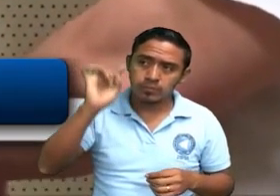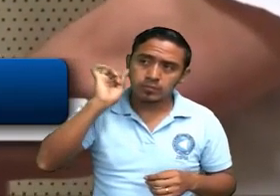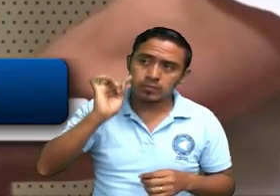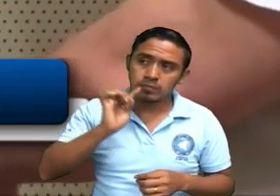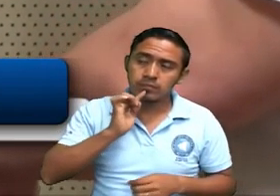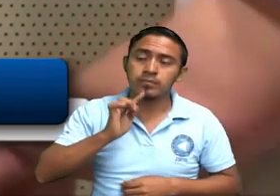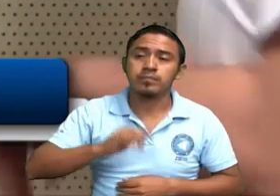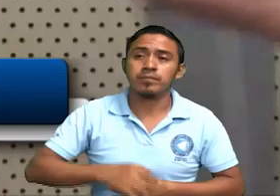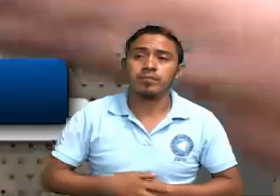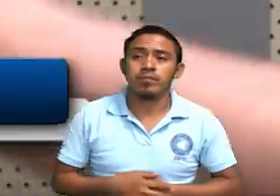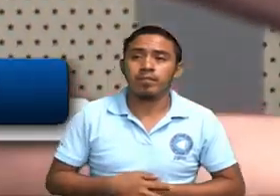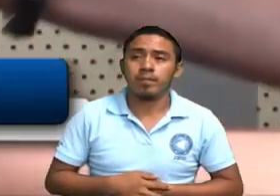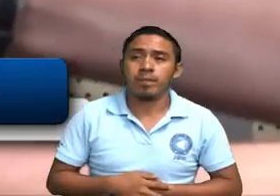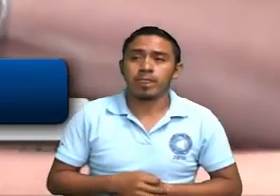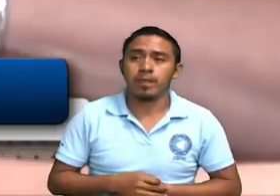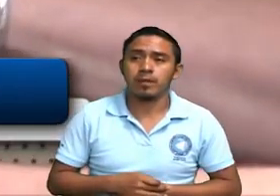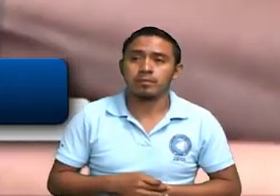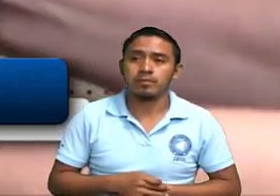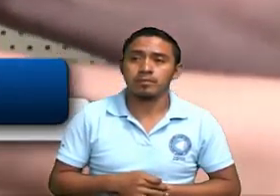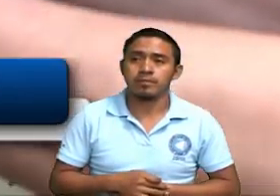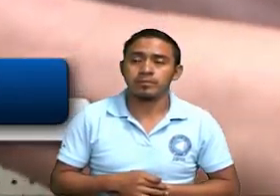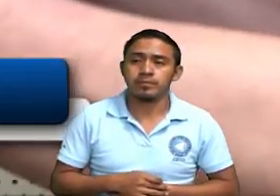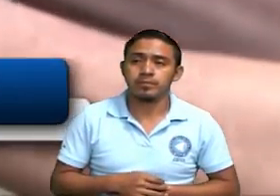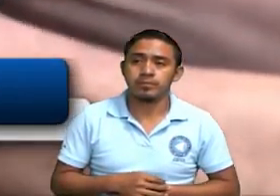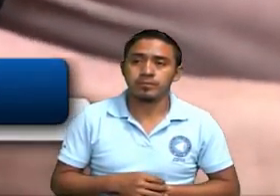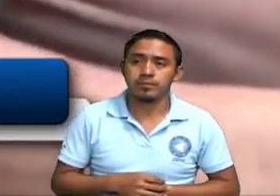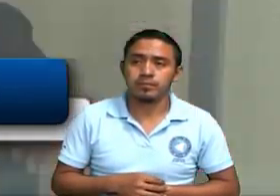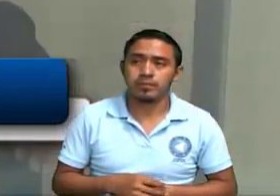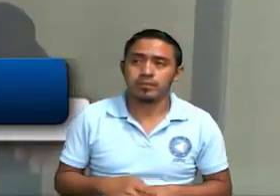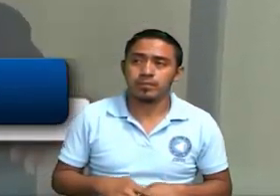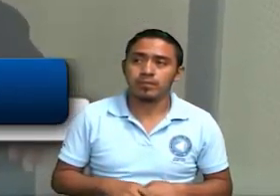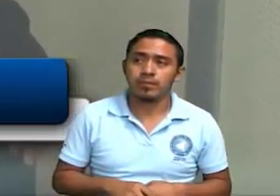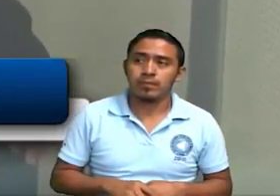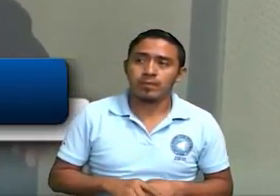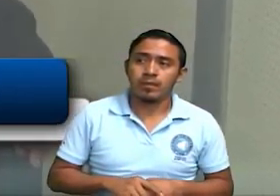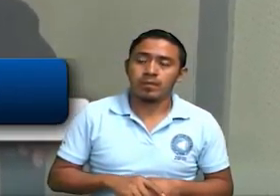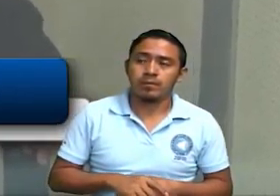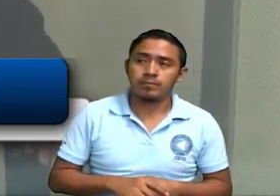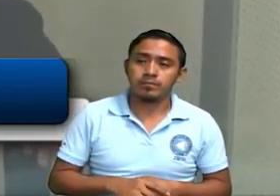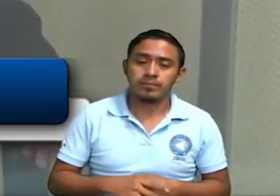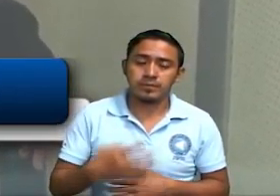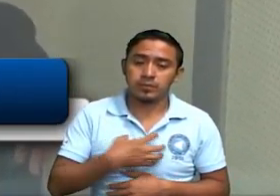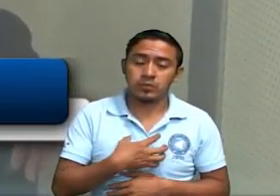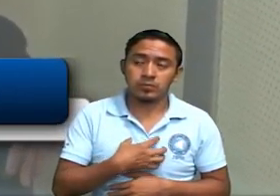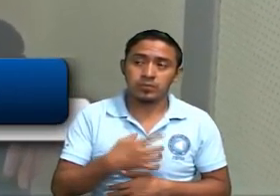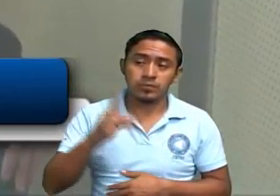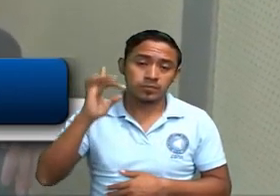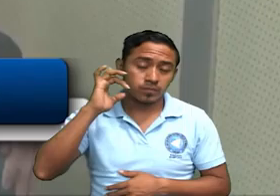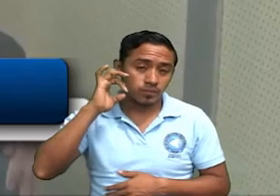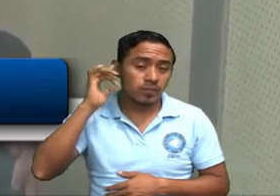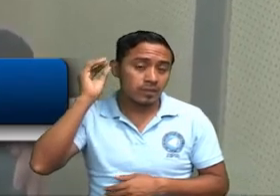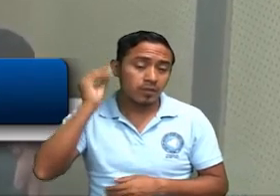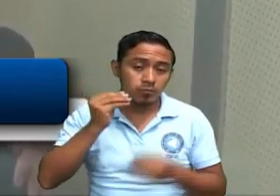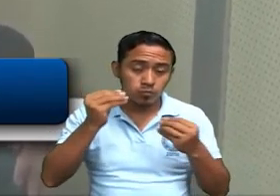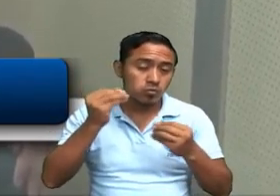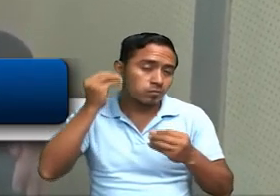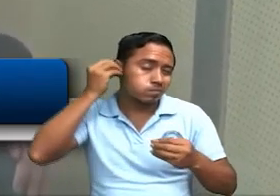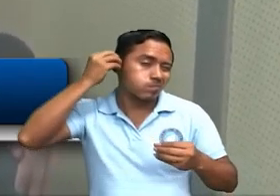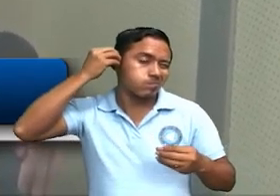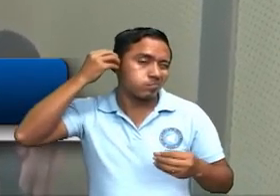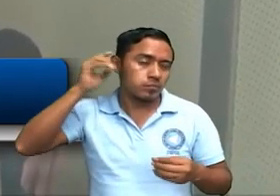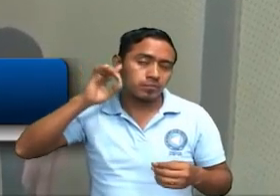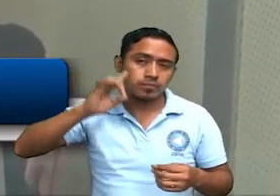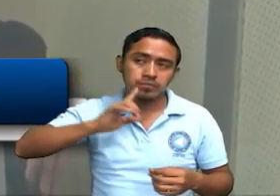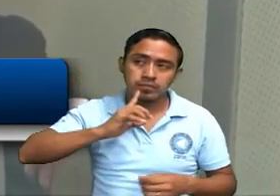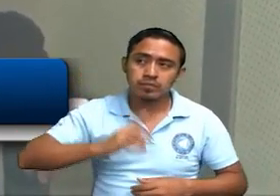Sordera, claro. O sea, es un arma de doble filo tenerla y no tenerla. Tenerla y no tenerla. Pero, es decir, lo